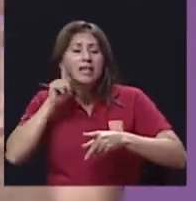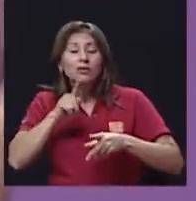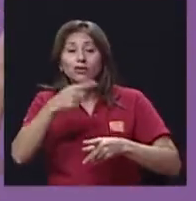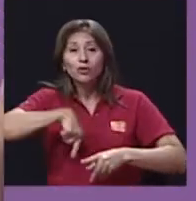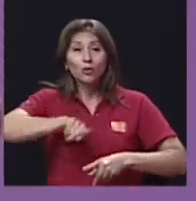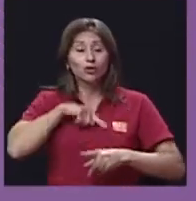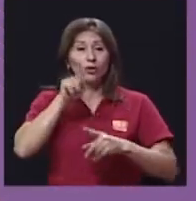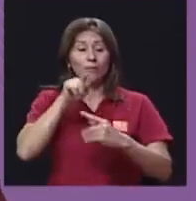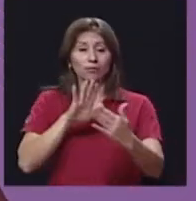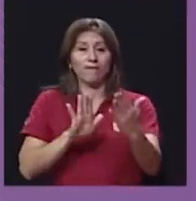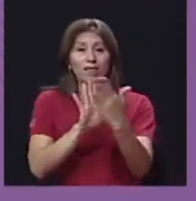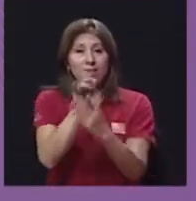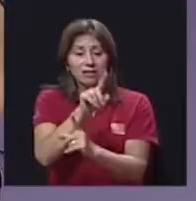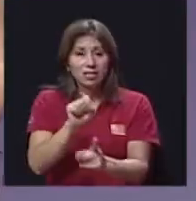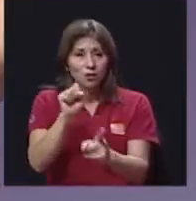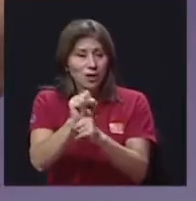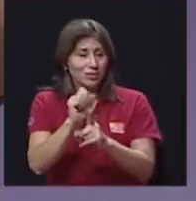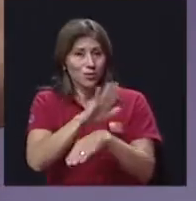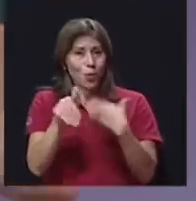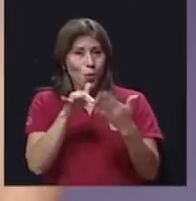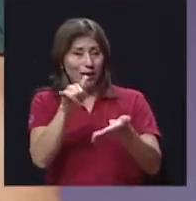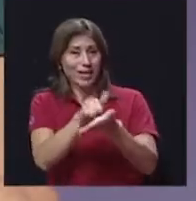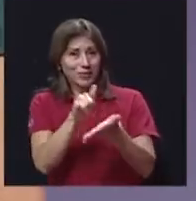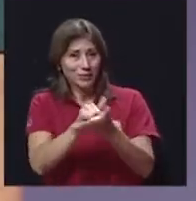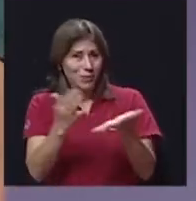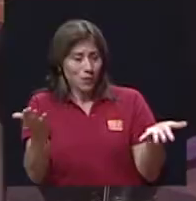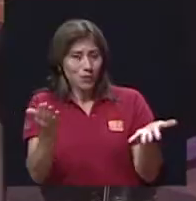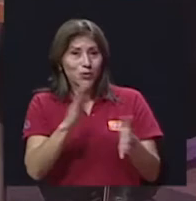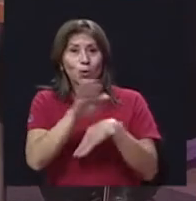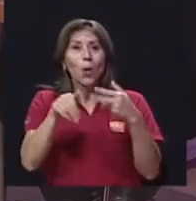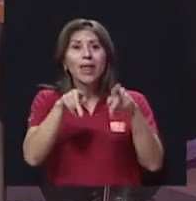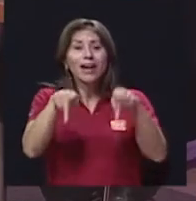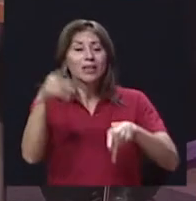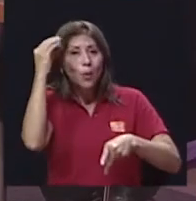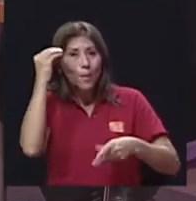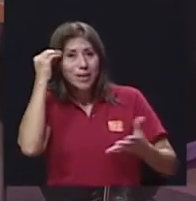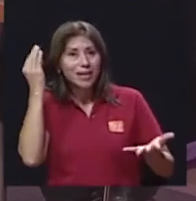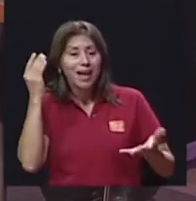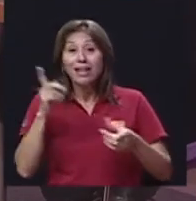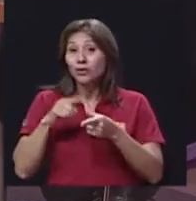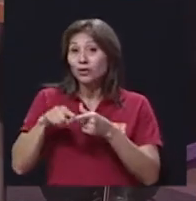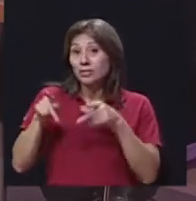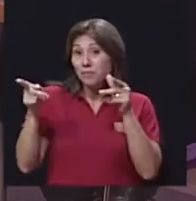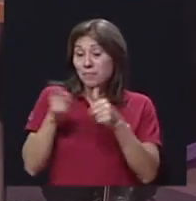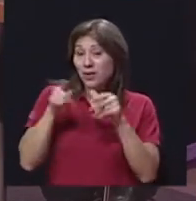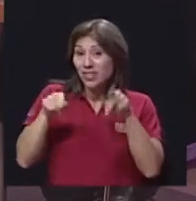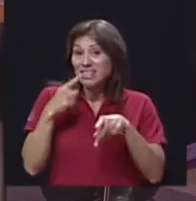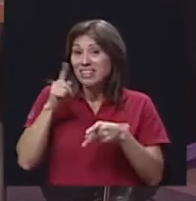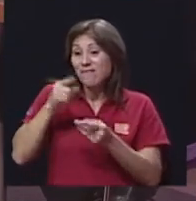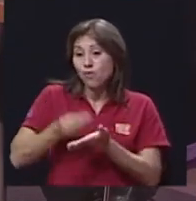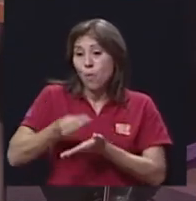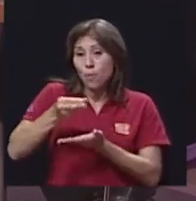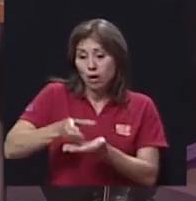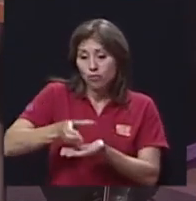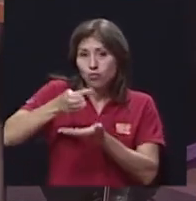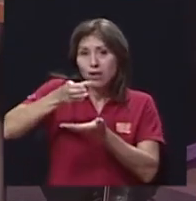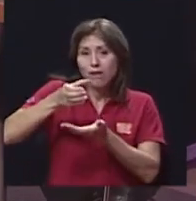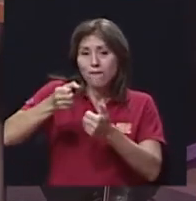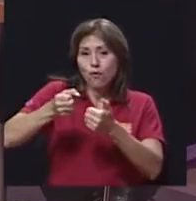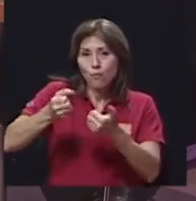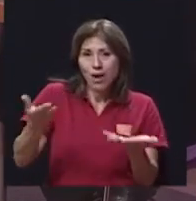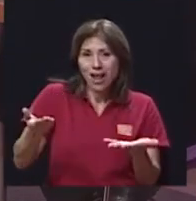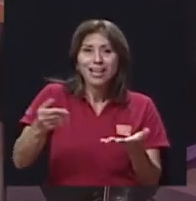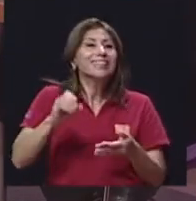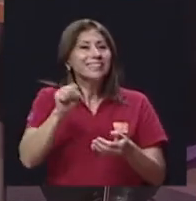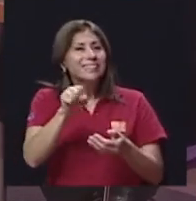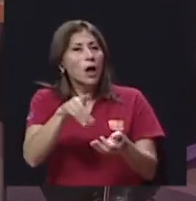mamás lo primero que formula claro la verdad los médicos ofreciéndote las